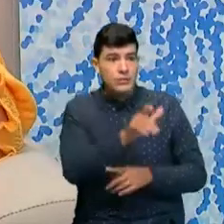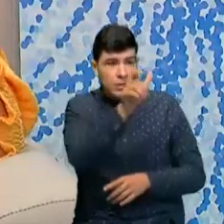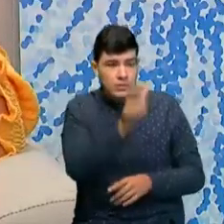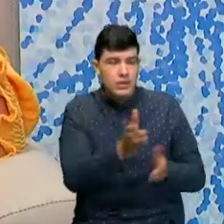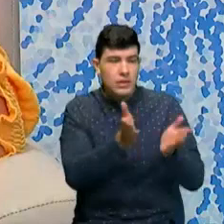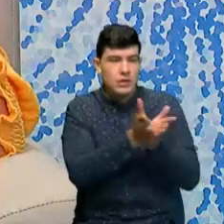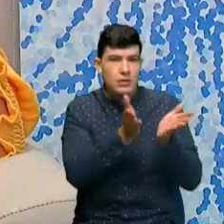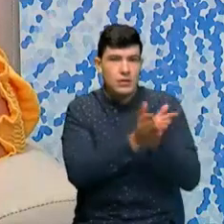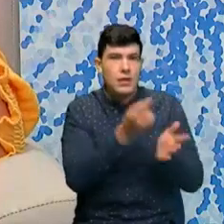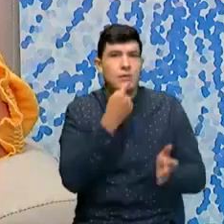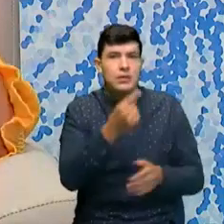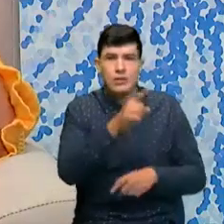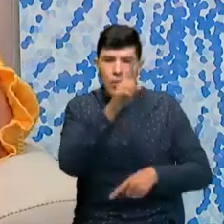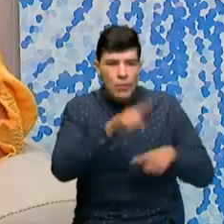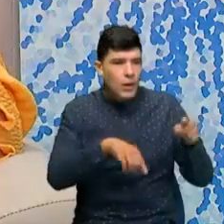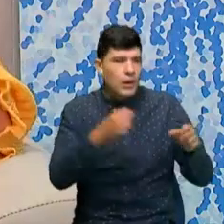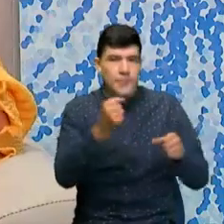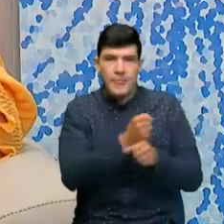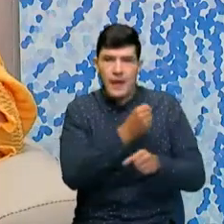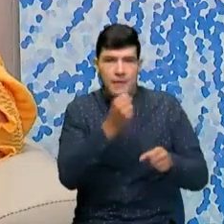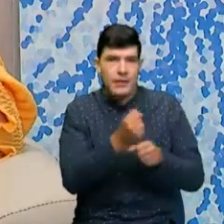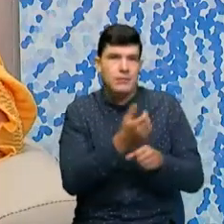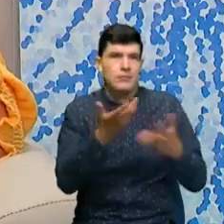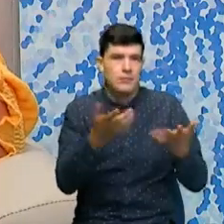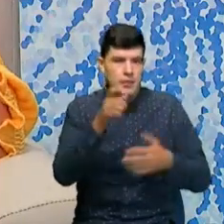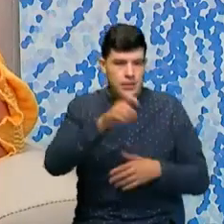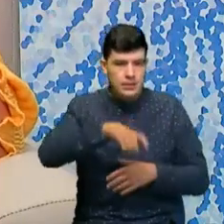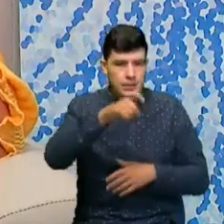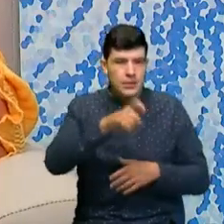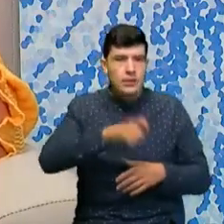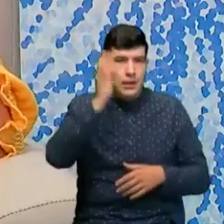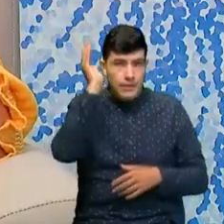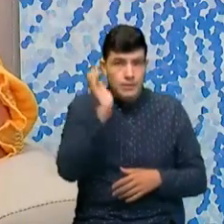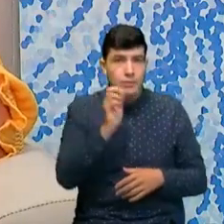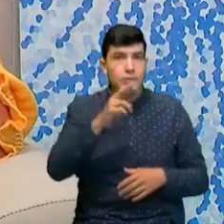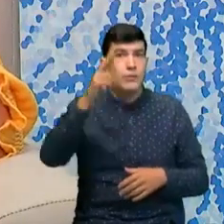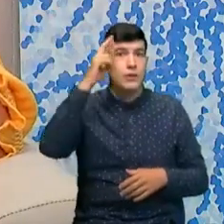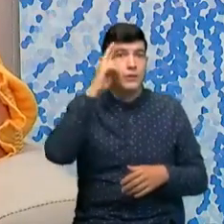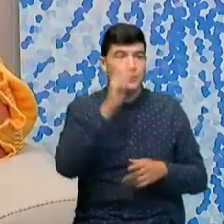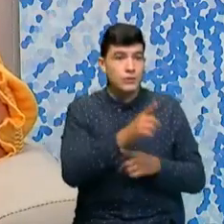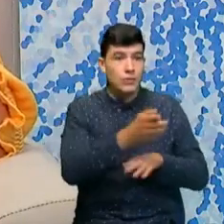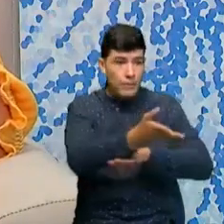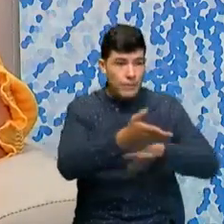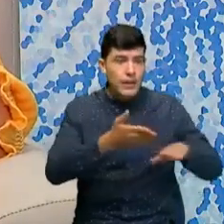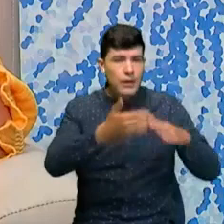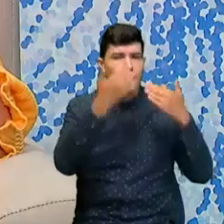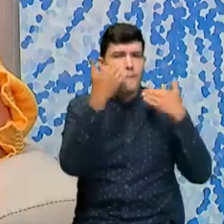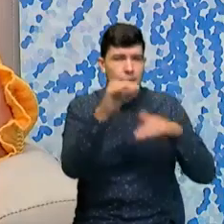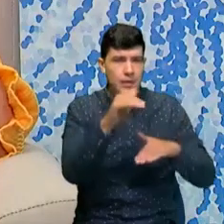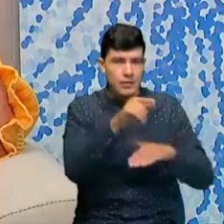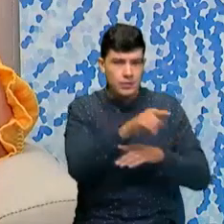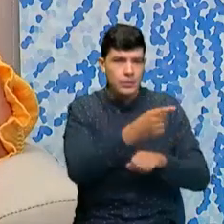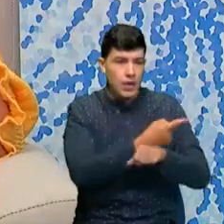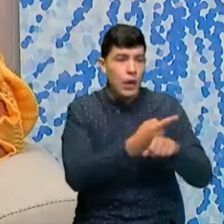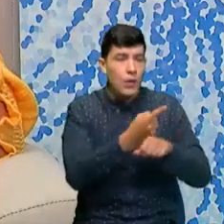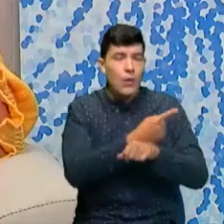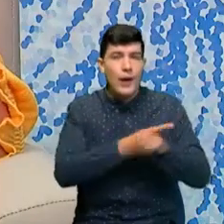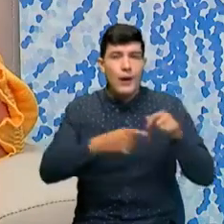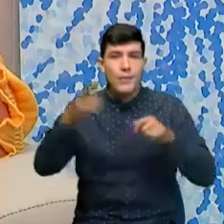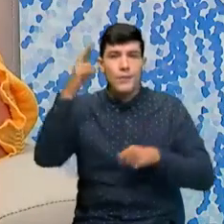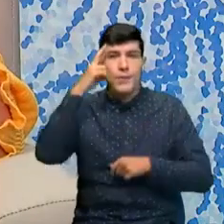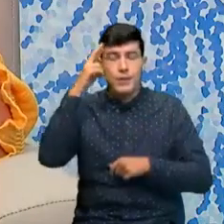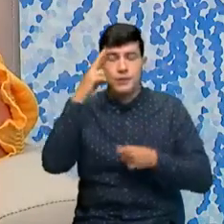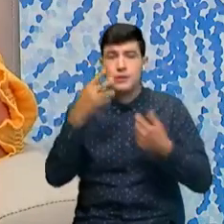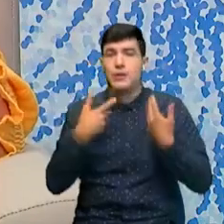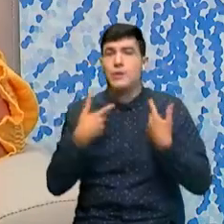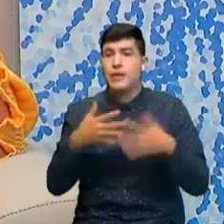estudiando no puede trabajar, entonces requiere la pensión, por eso exigen un máximo, un mínimo de horas, pero en